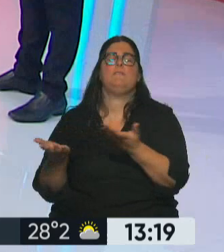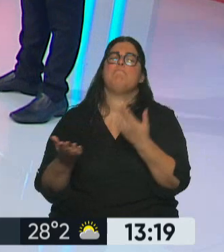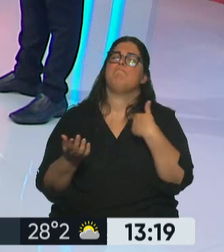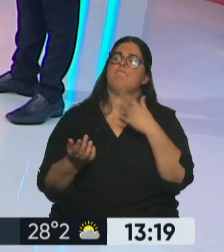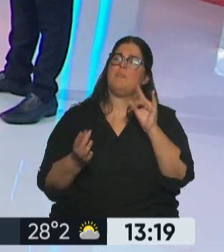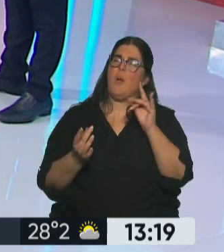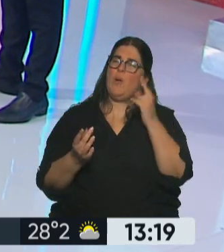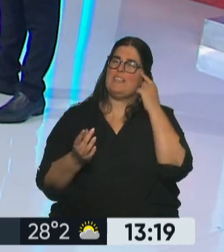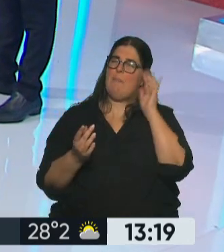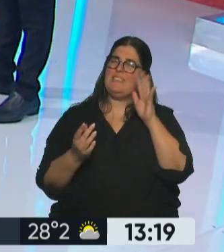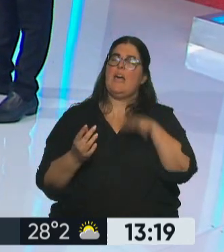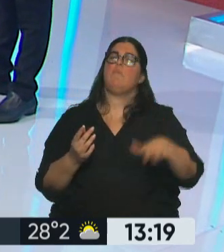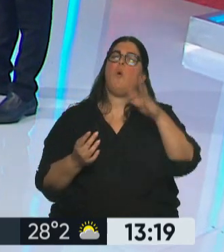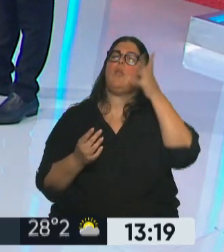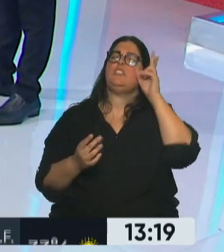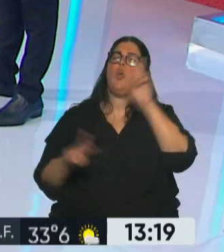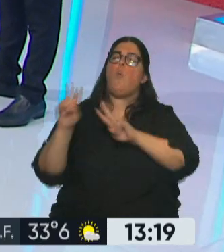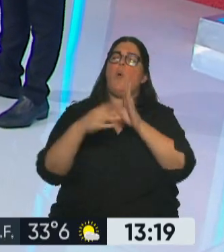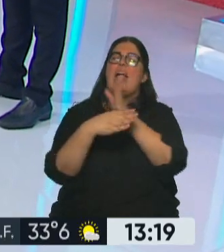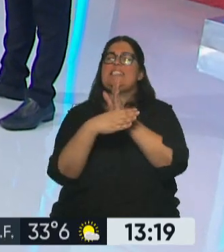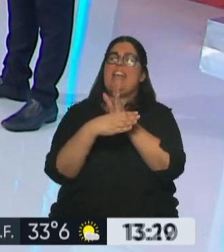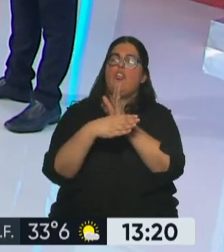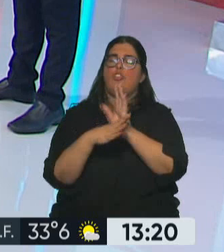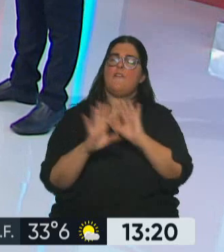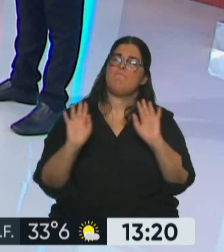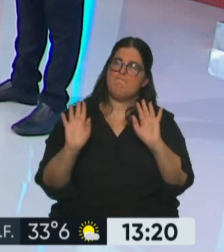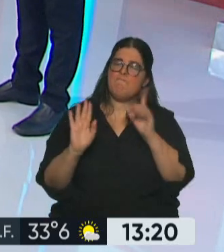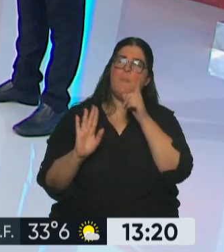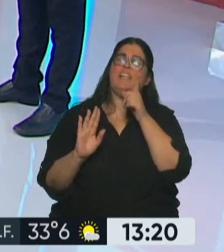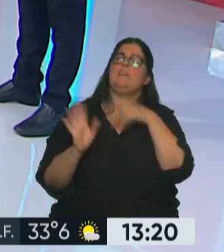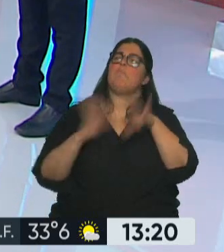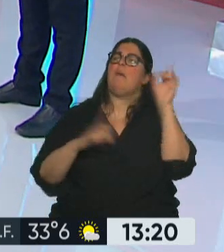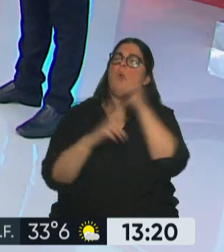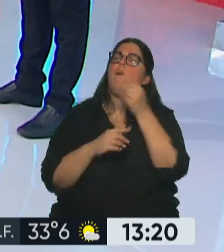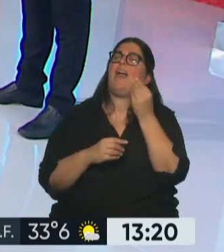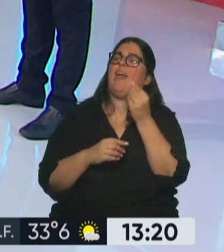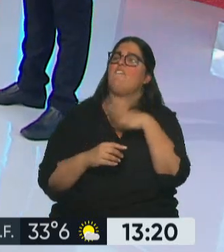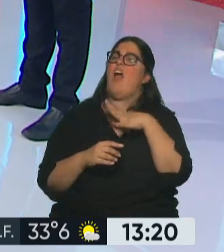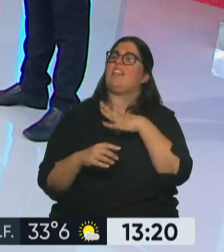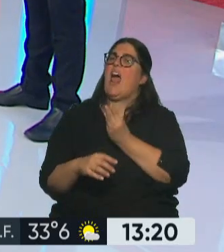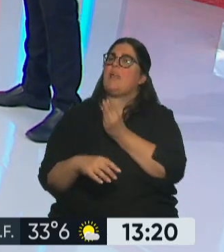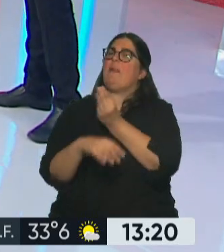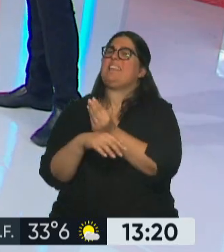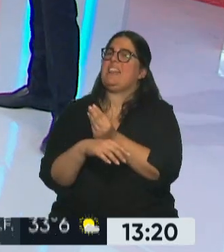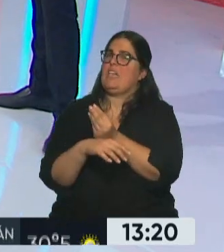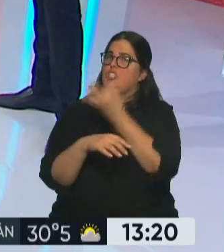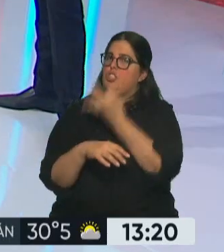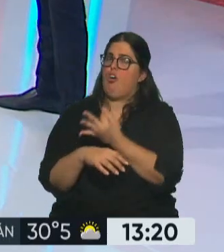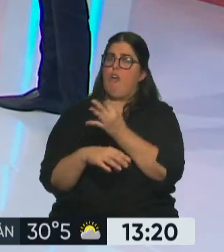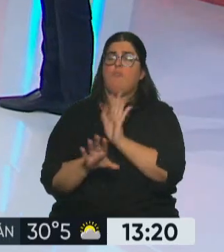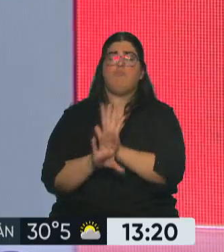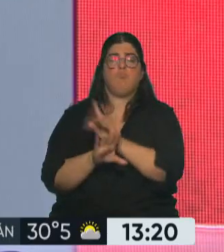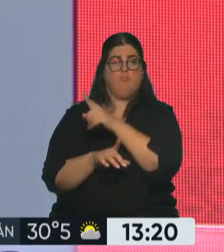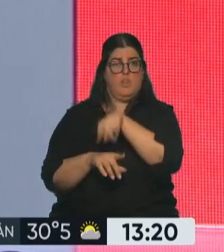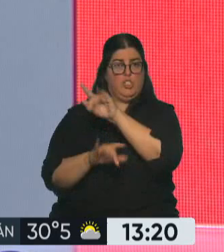quiere algo más de centro. Me parece que hay un problema de representación, por algo de hecho, fueron tan dice, diferentes. ¿no? La política queda en deuda.